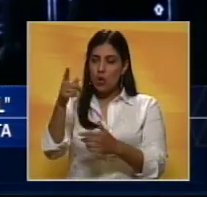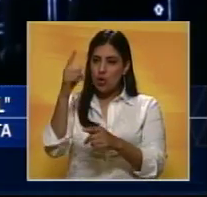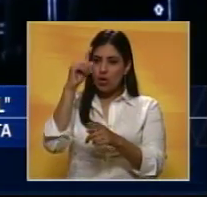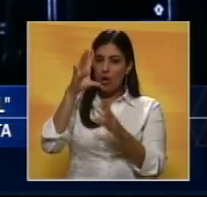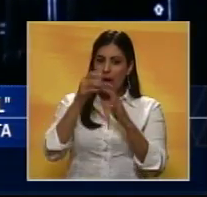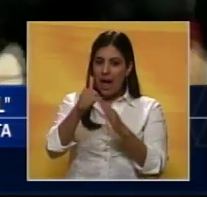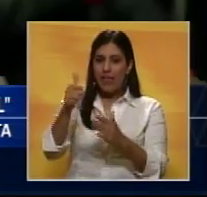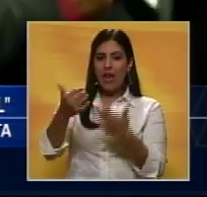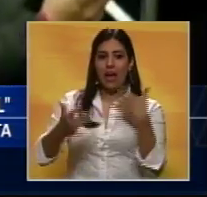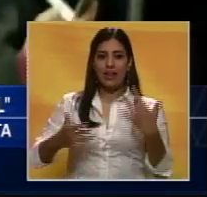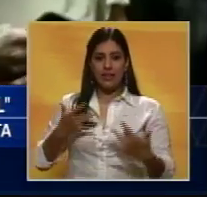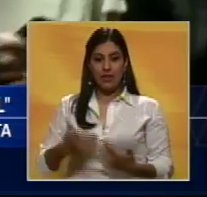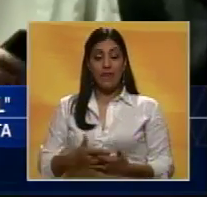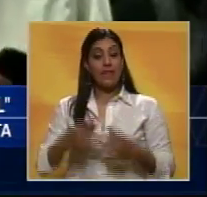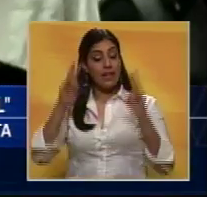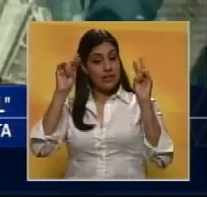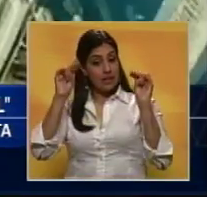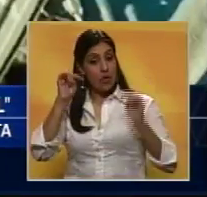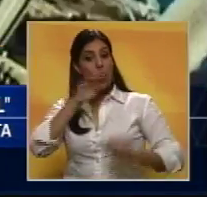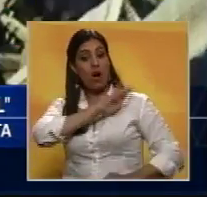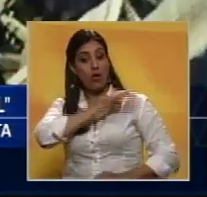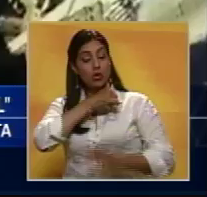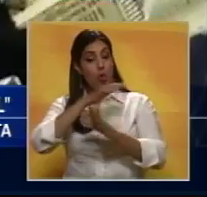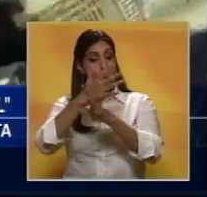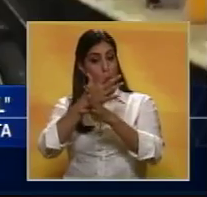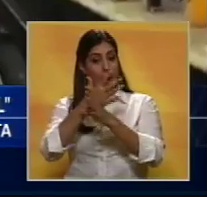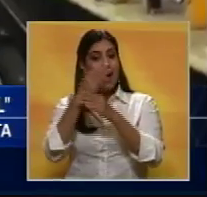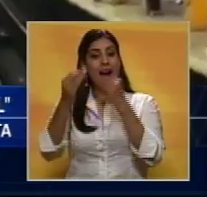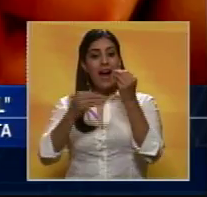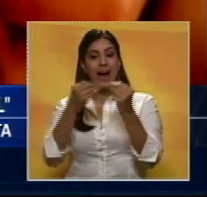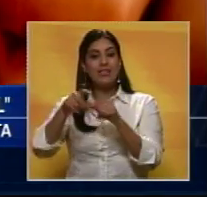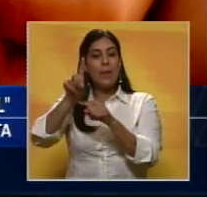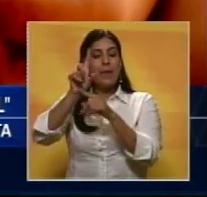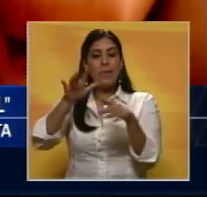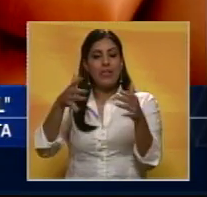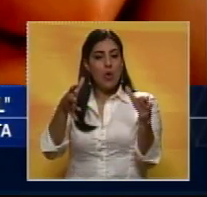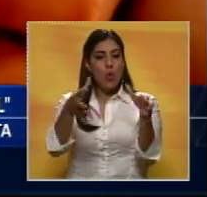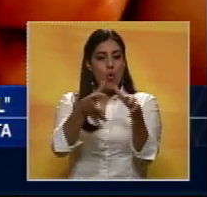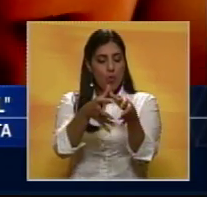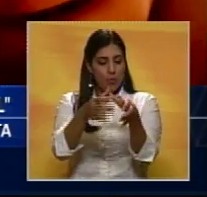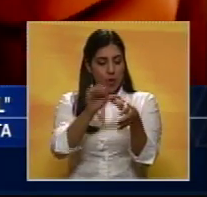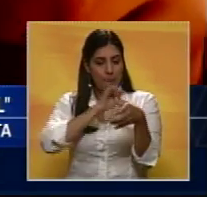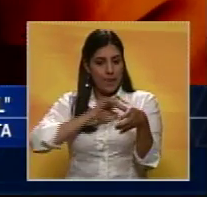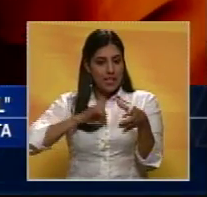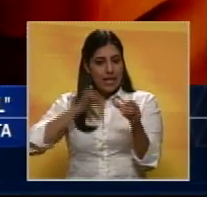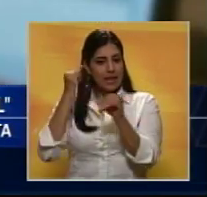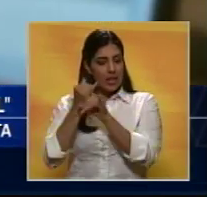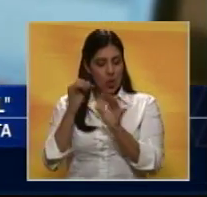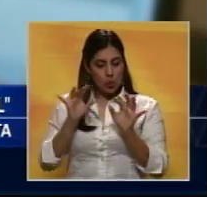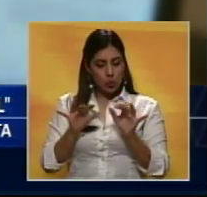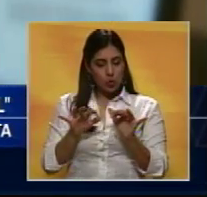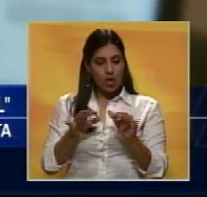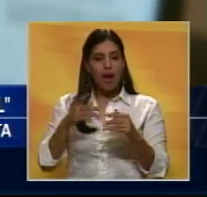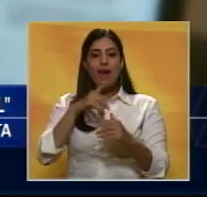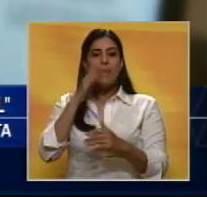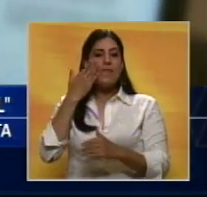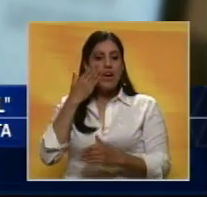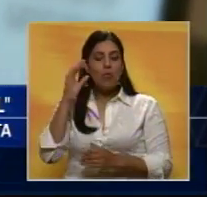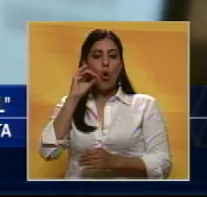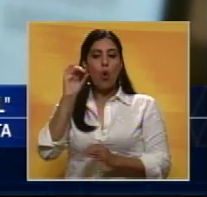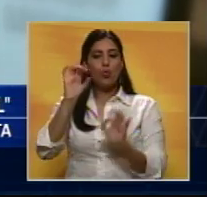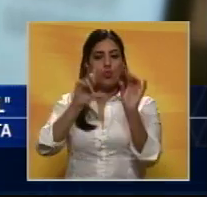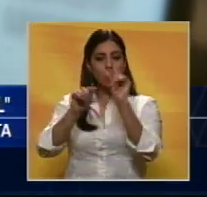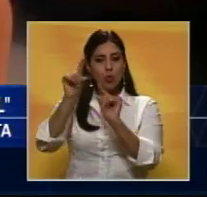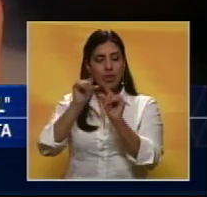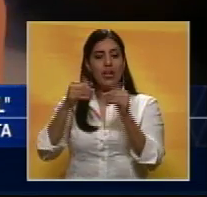cumplido con cada actividad. Según las autoridades, este juego se desarrolla principalmente en grupos cerrados en redes sociales como Facebook o